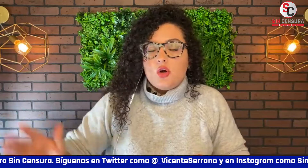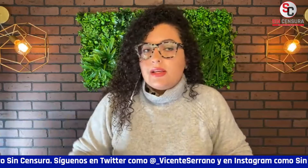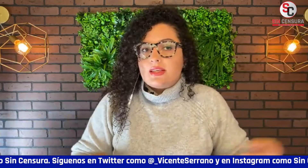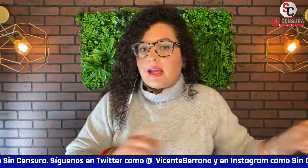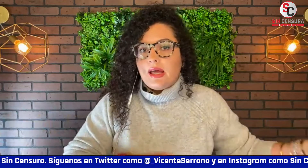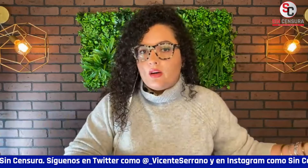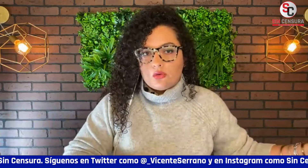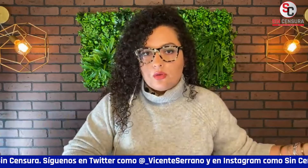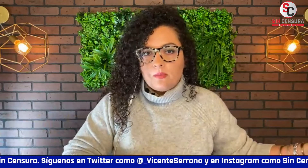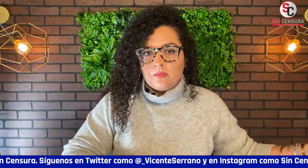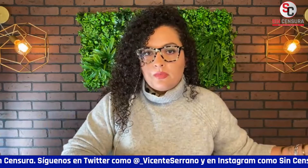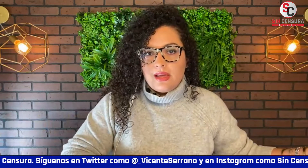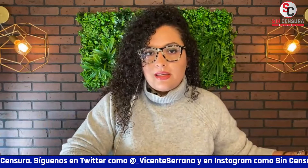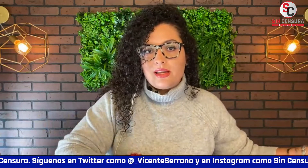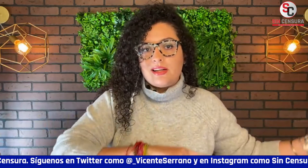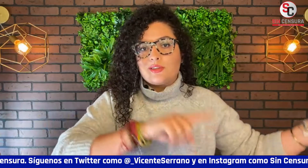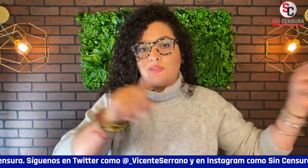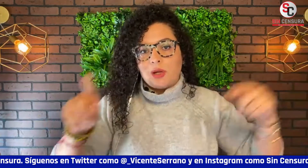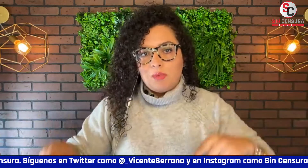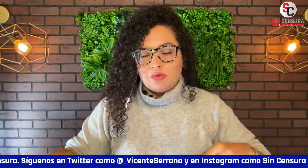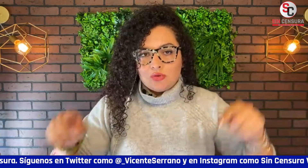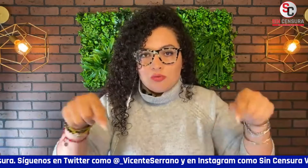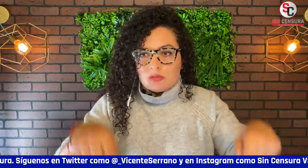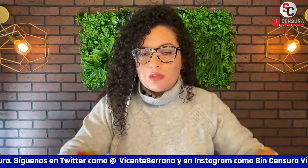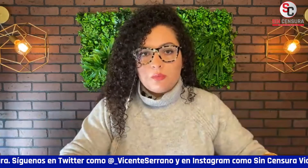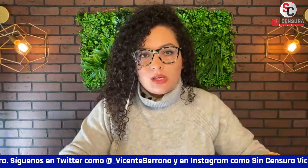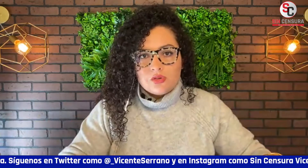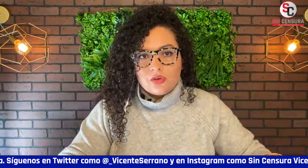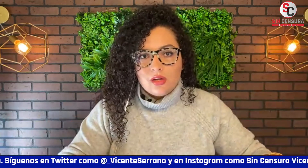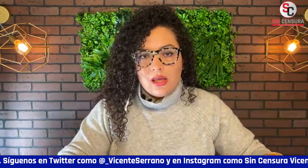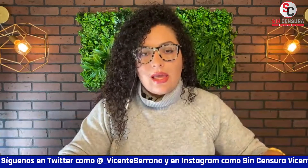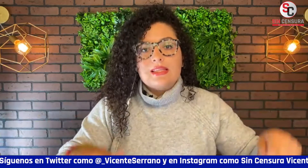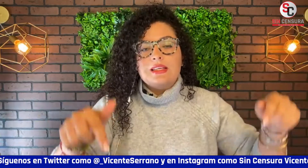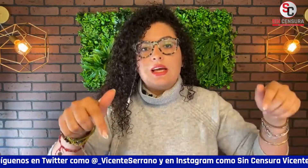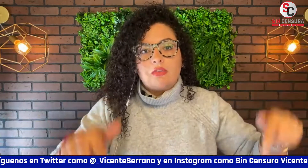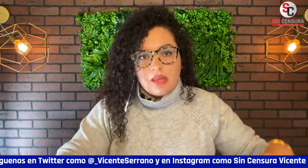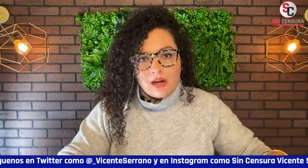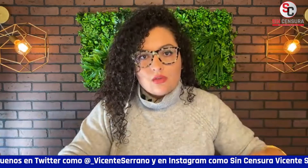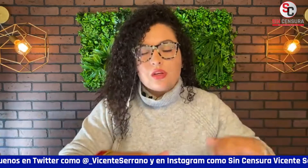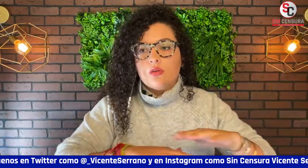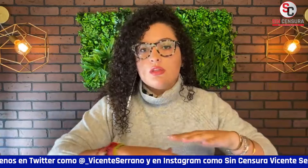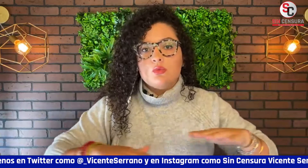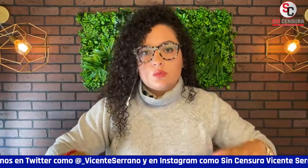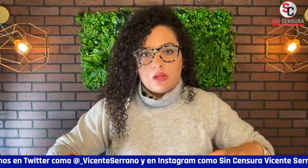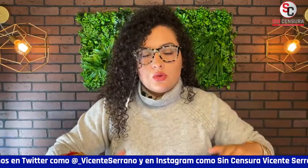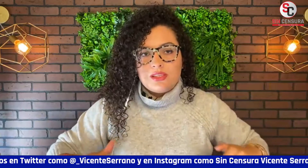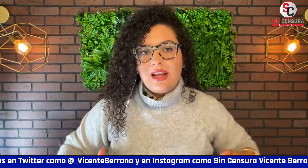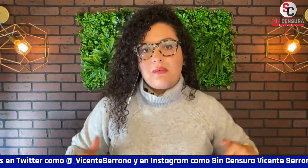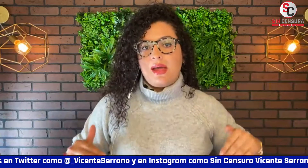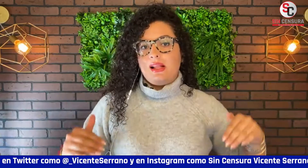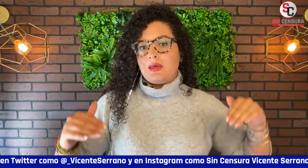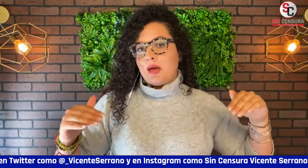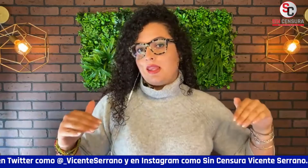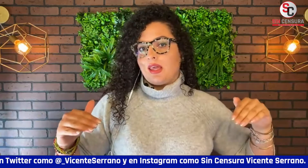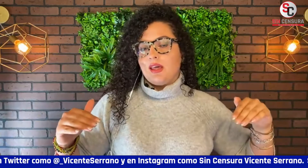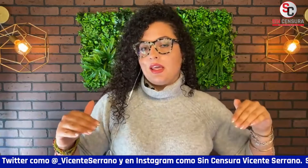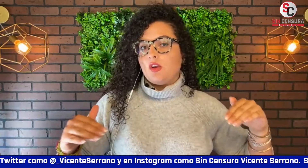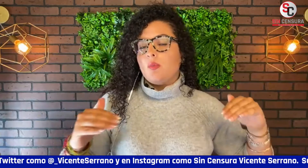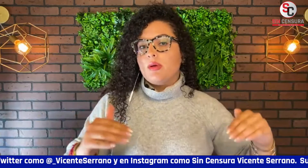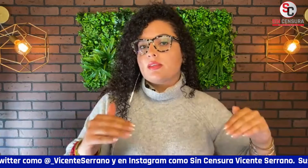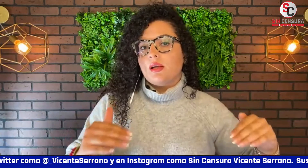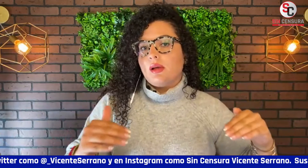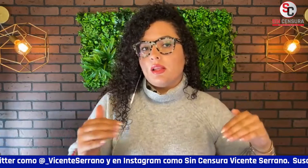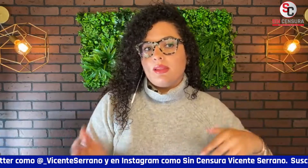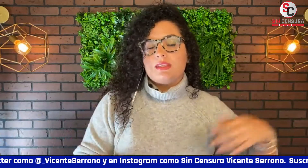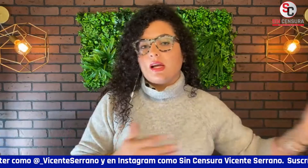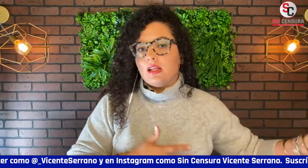mañanera. No es sacarlos, es hacerles contrapeso en su mismo espacio, es desafiarlos en un mismo espacio, es elevar el debate. Y